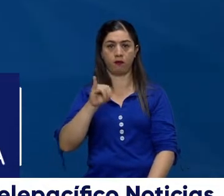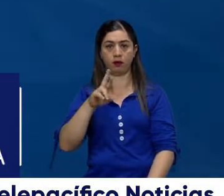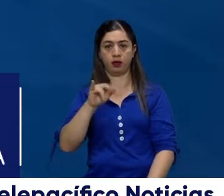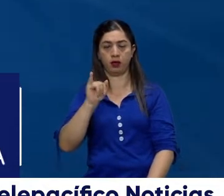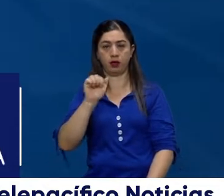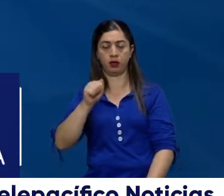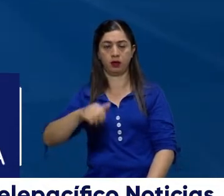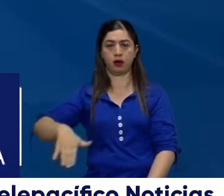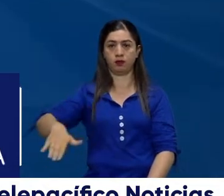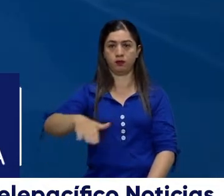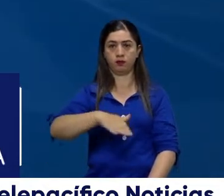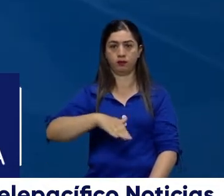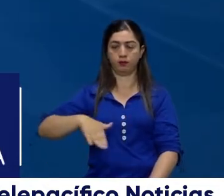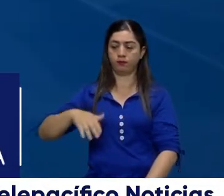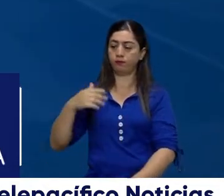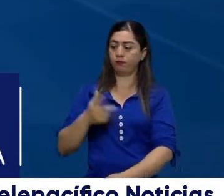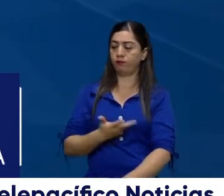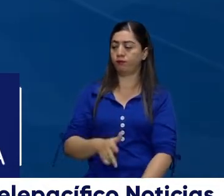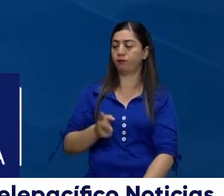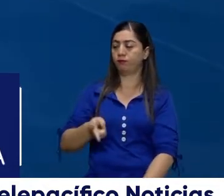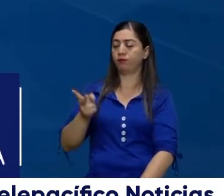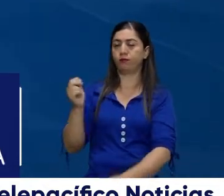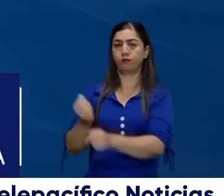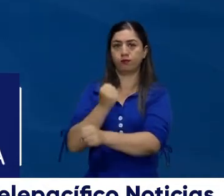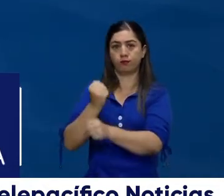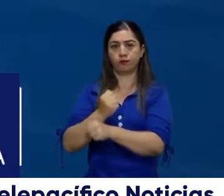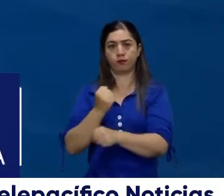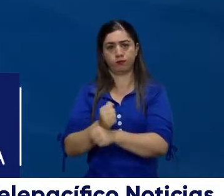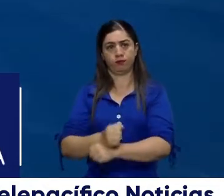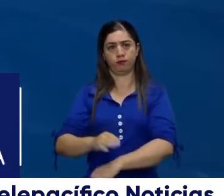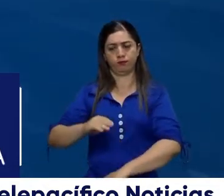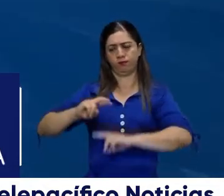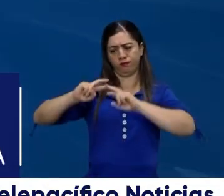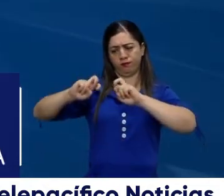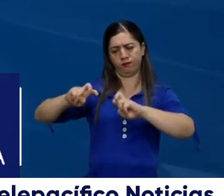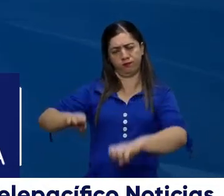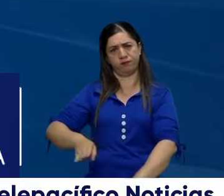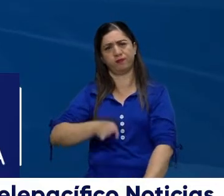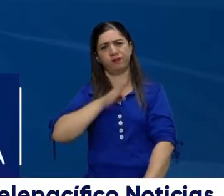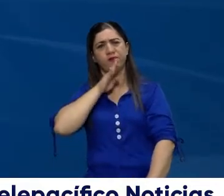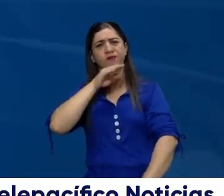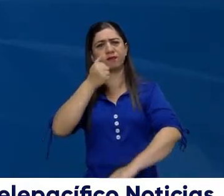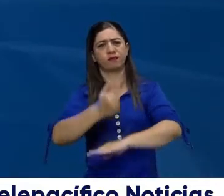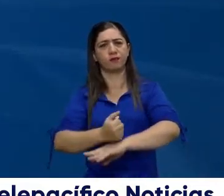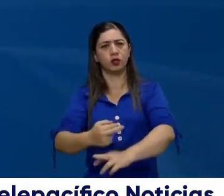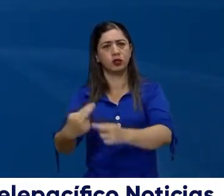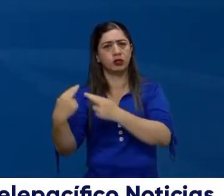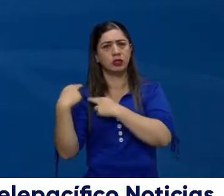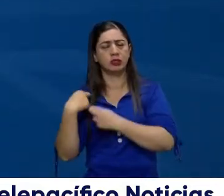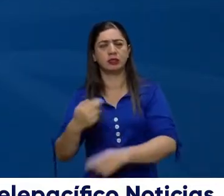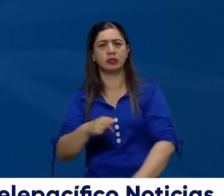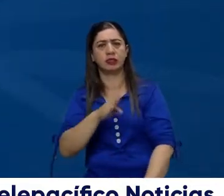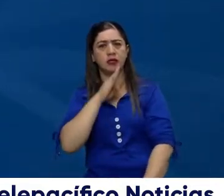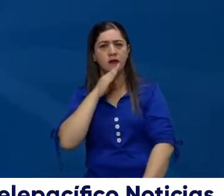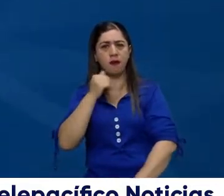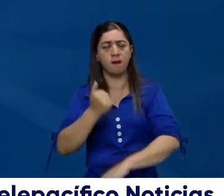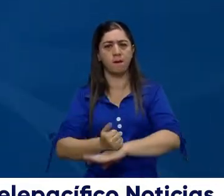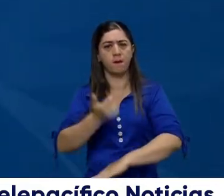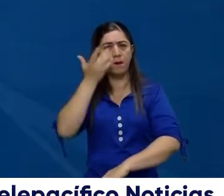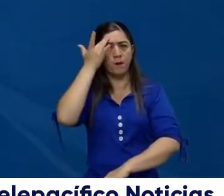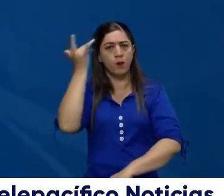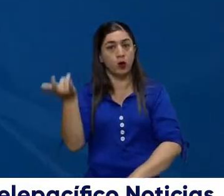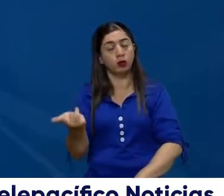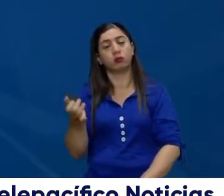barrio Belalcázar rumbo a su lugar de trabajo. Las autoridades investigan para ubicar a los responsables y determinar las causas de este crimen.